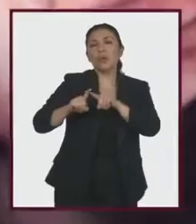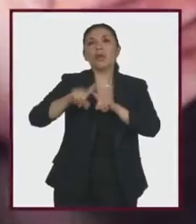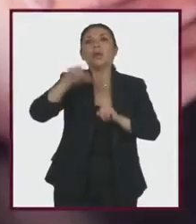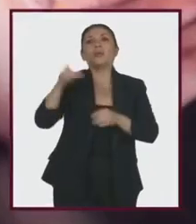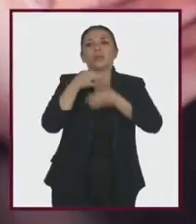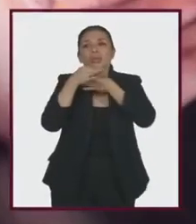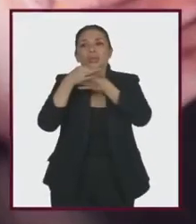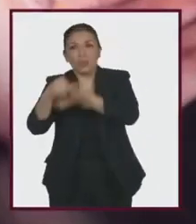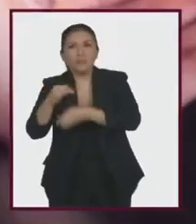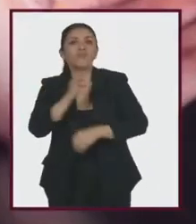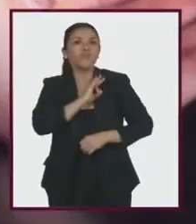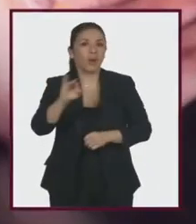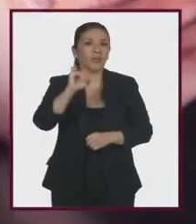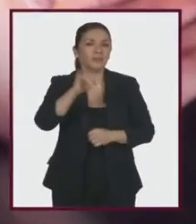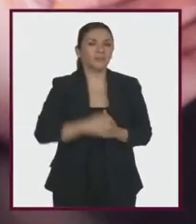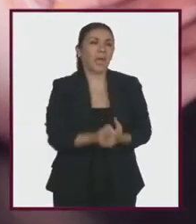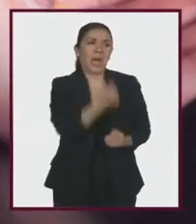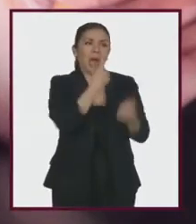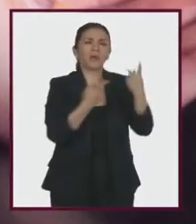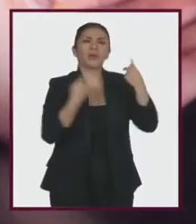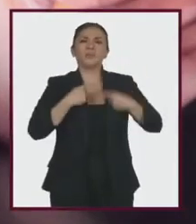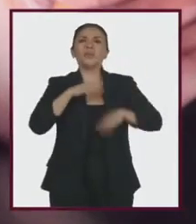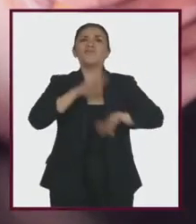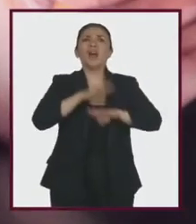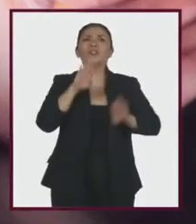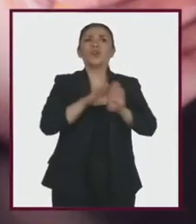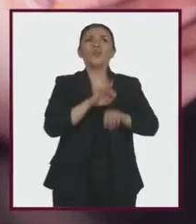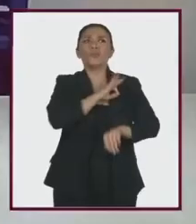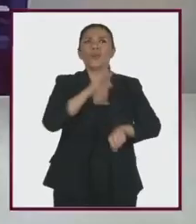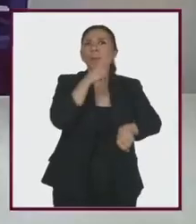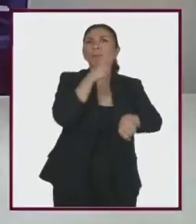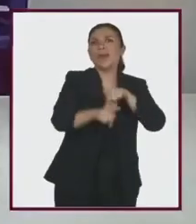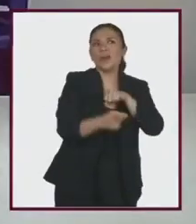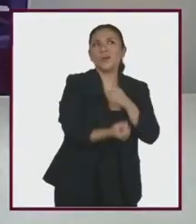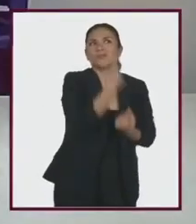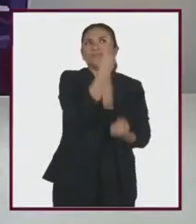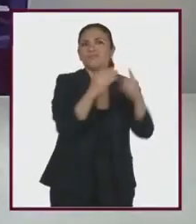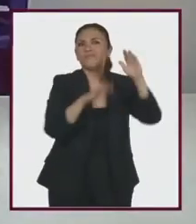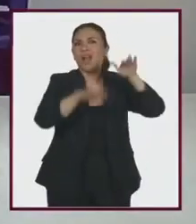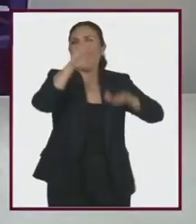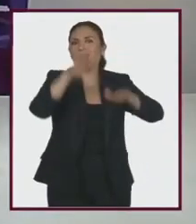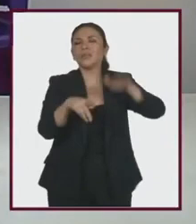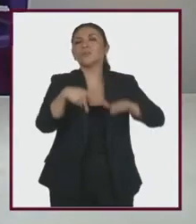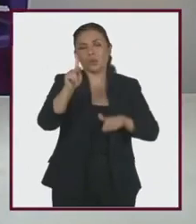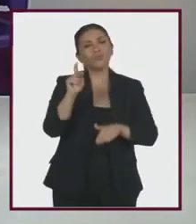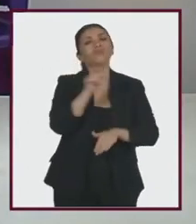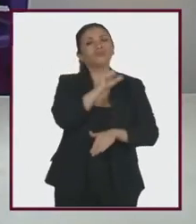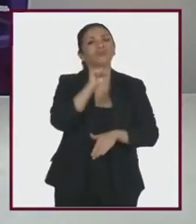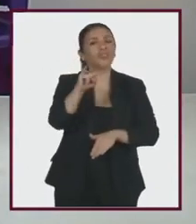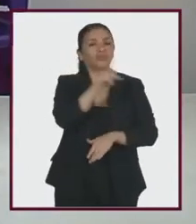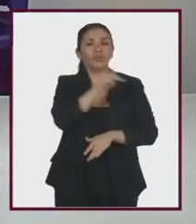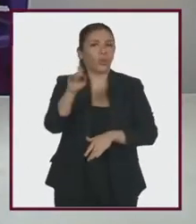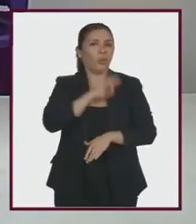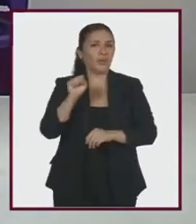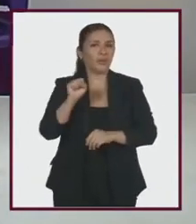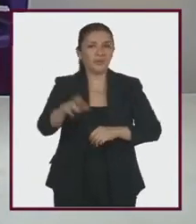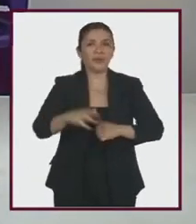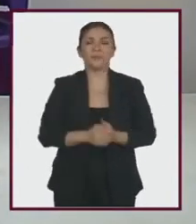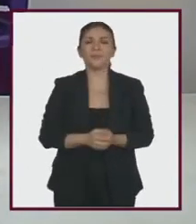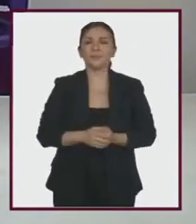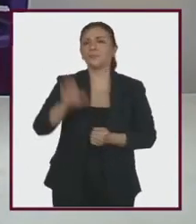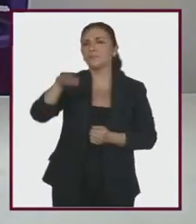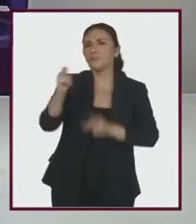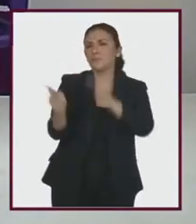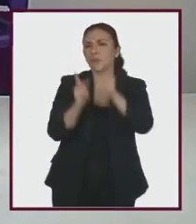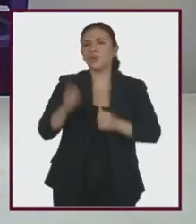más predisposición, mayor vulnerabilidad, más riesgo que otros, pero tienen ese potencial. ¿Cuál es el origen del